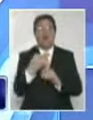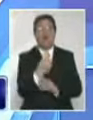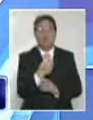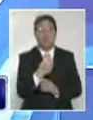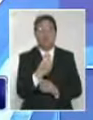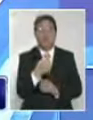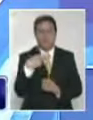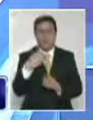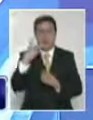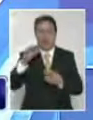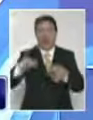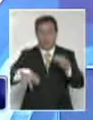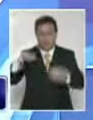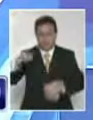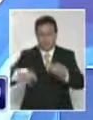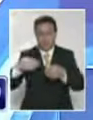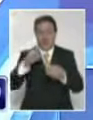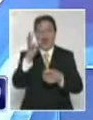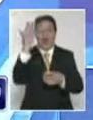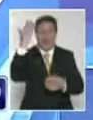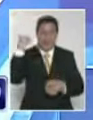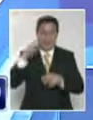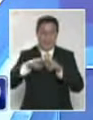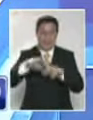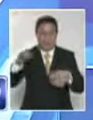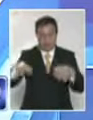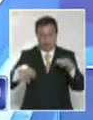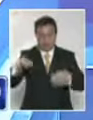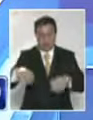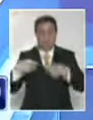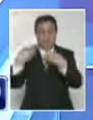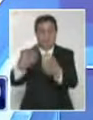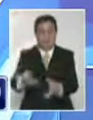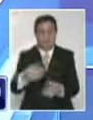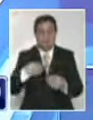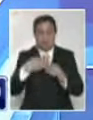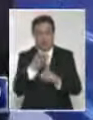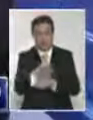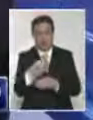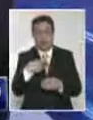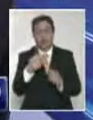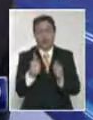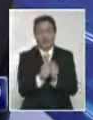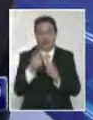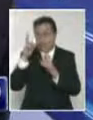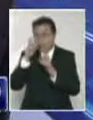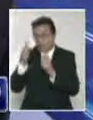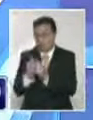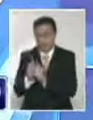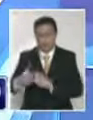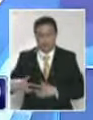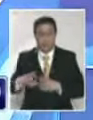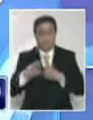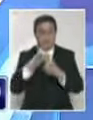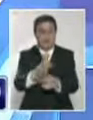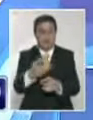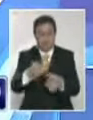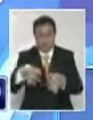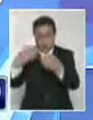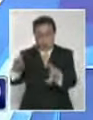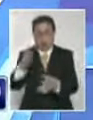teníamos laboratorista, entregábamos los rollos, en ese tiempo los rollos. Uno llegaba y salía yo con siempre acompañando a un fotógrafo, y llegábamos, entregábamos